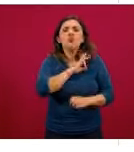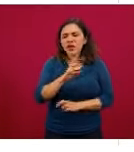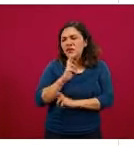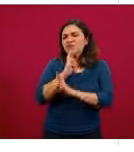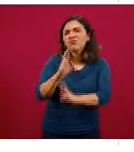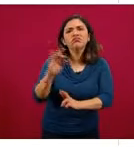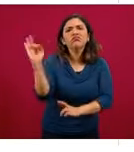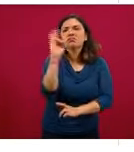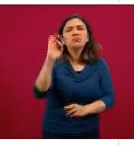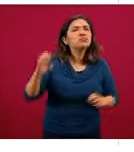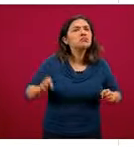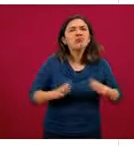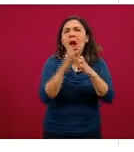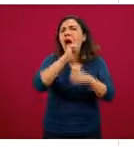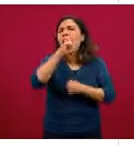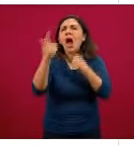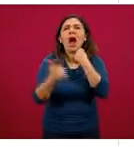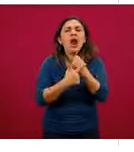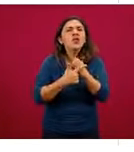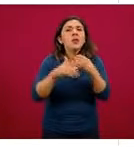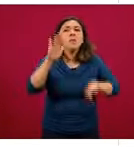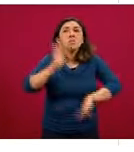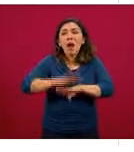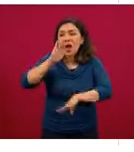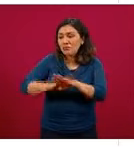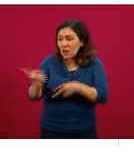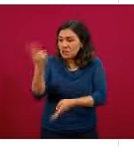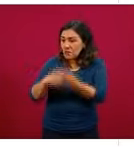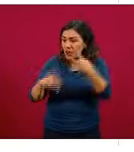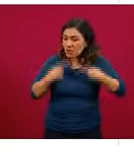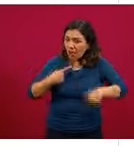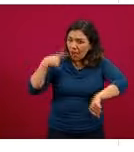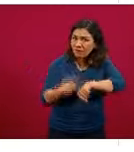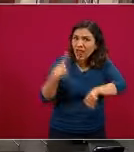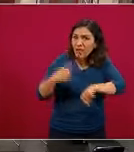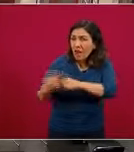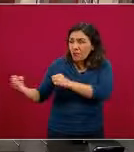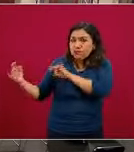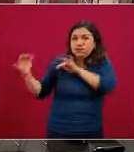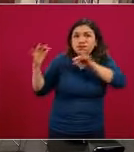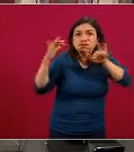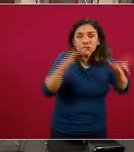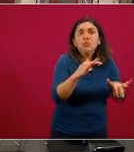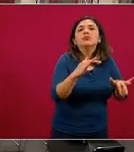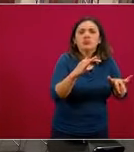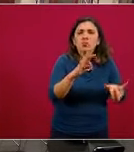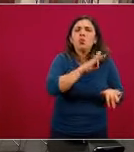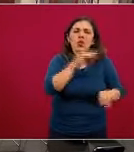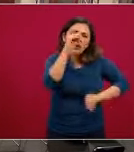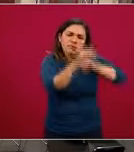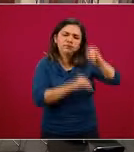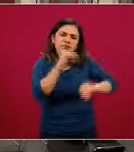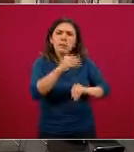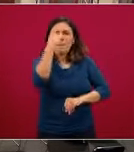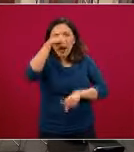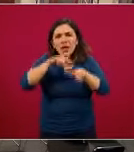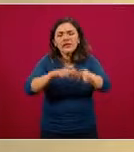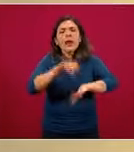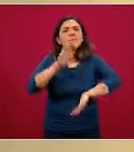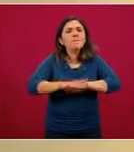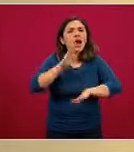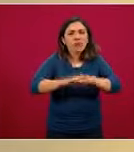ante una elevación del número de pacientes y eso asegurando la continuidad de los